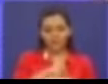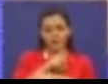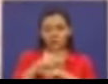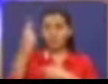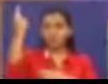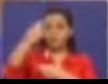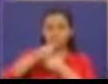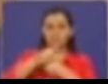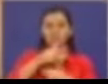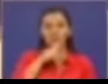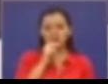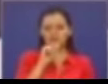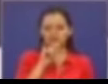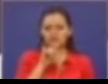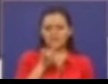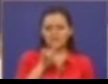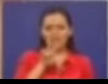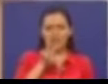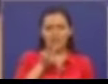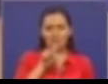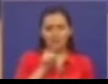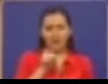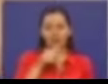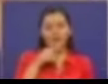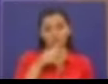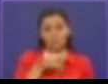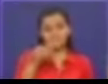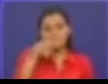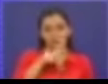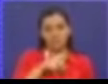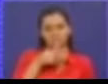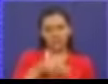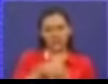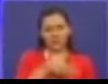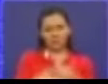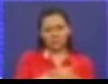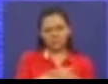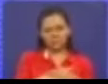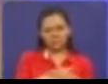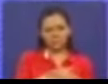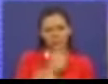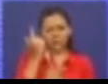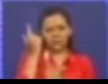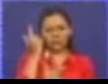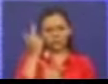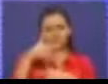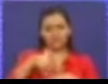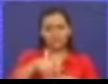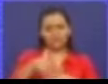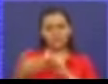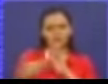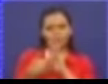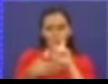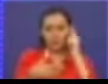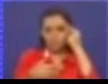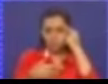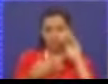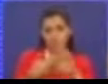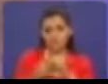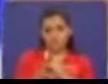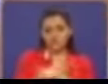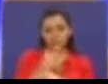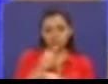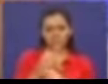el mayor Silva, también estuvo con el traidor a la patria que dirigía la inteligencia del ejército en las marchas contra el gobierno nacional.